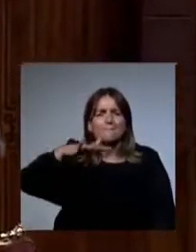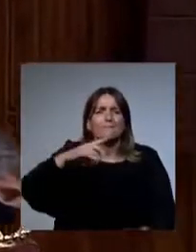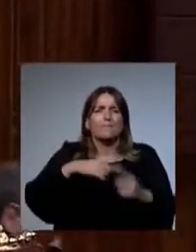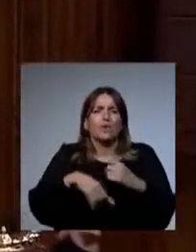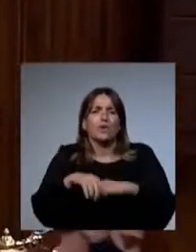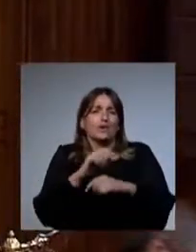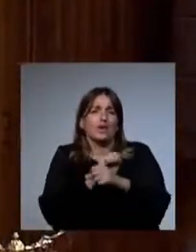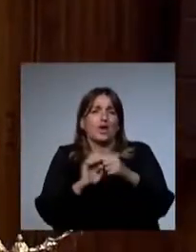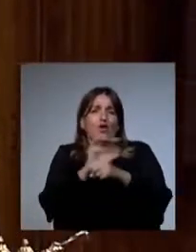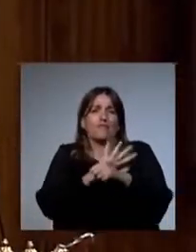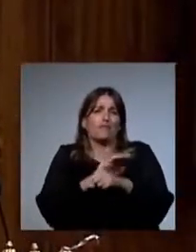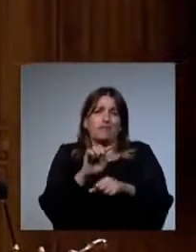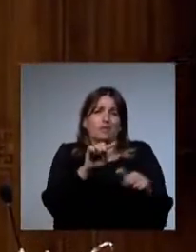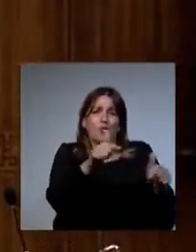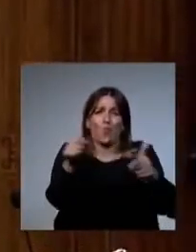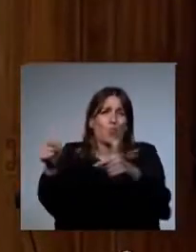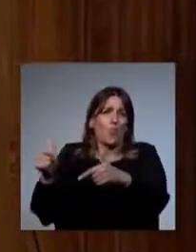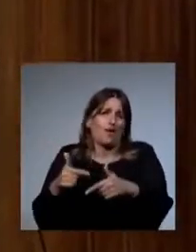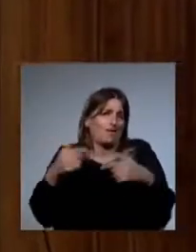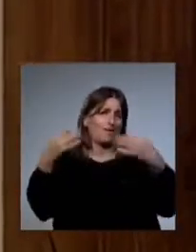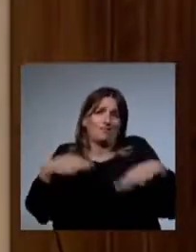donde el virus no estaba presente aún,